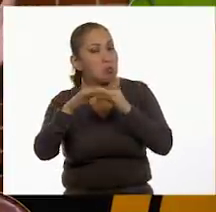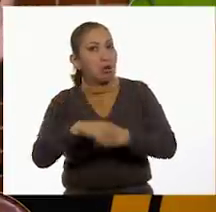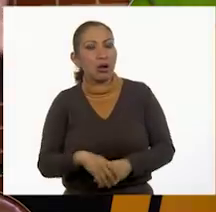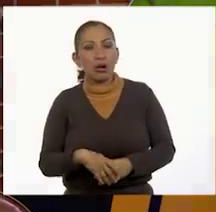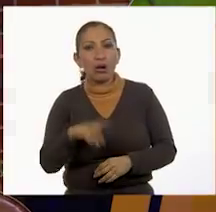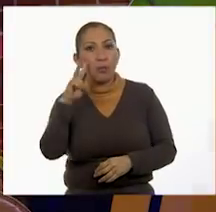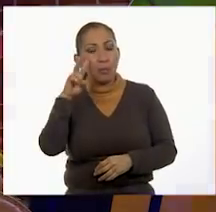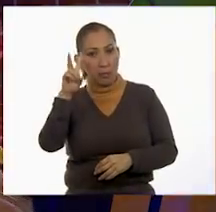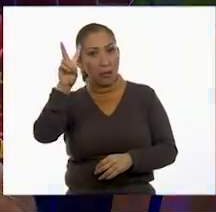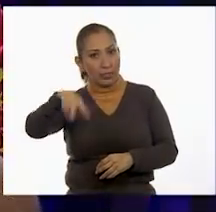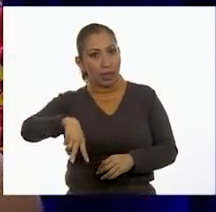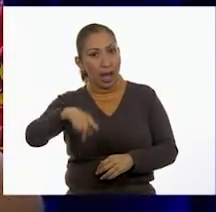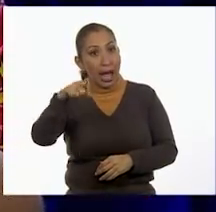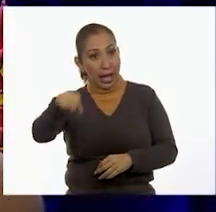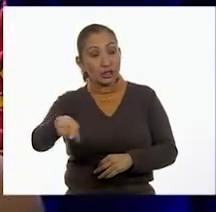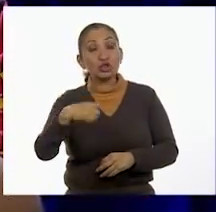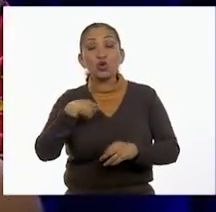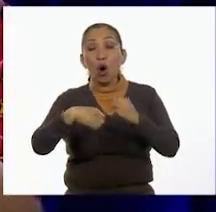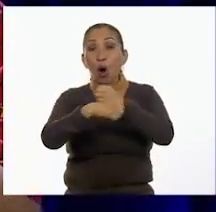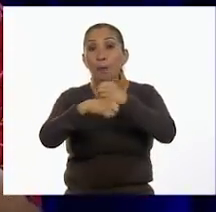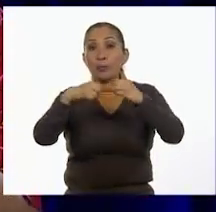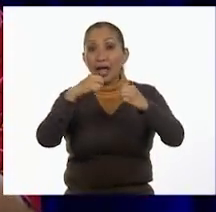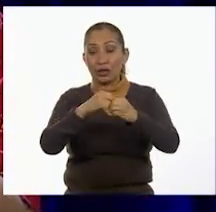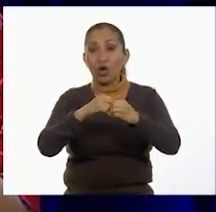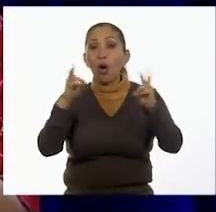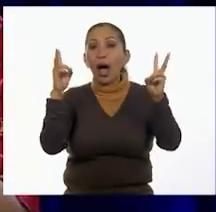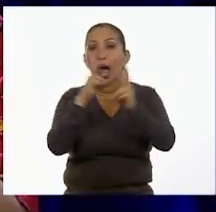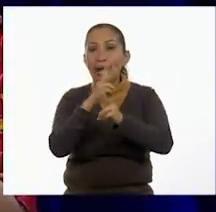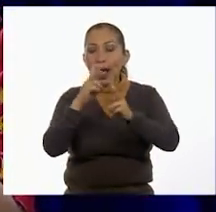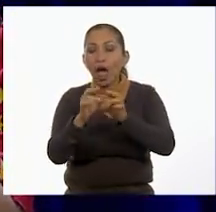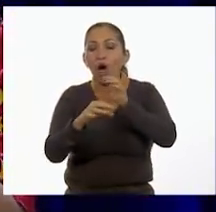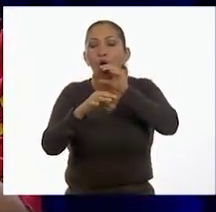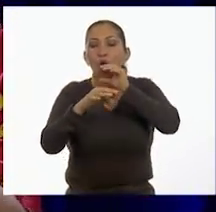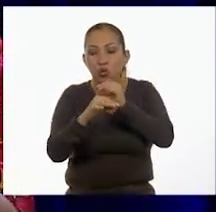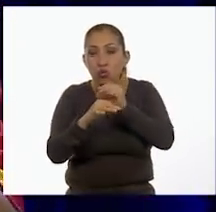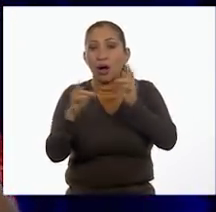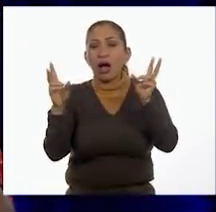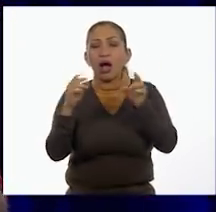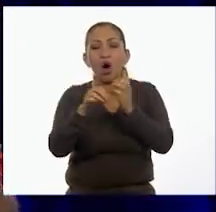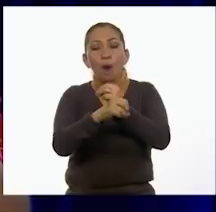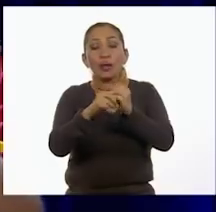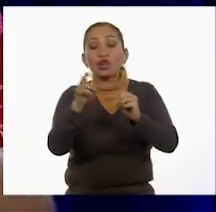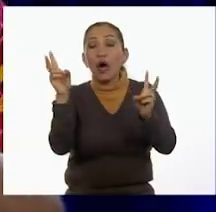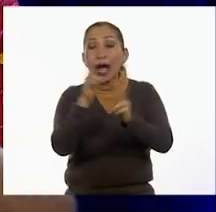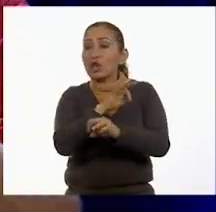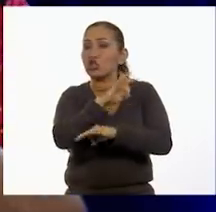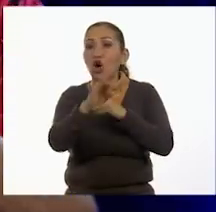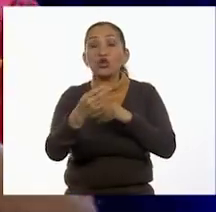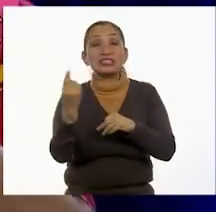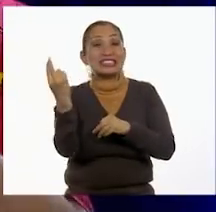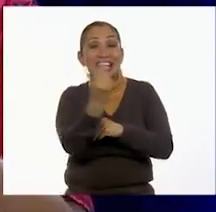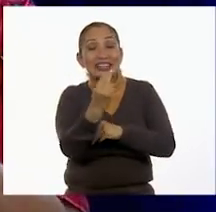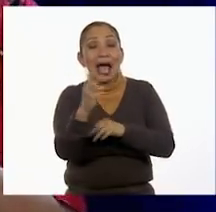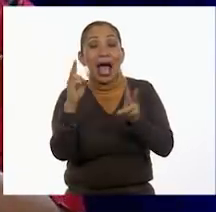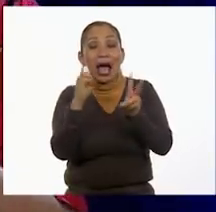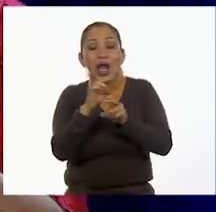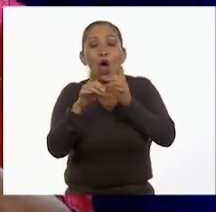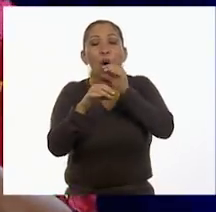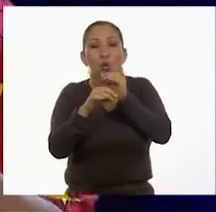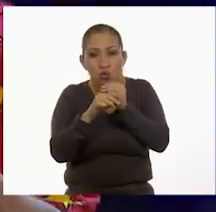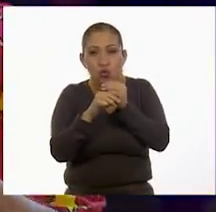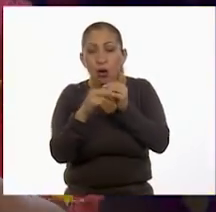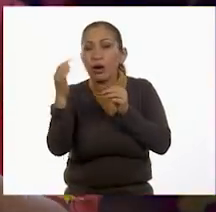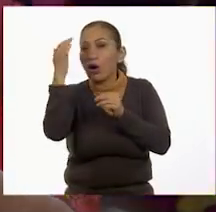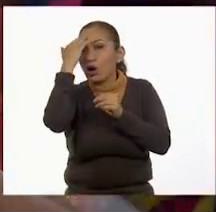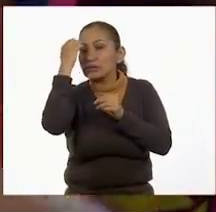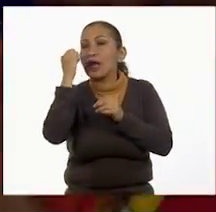Como verán, efectivamente es un instrumento de aliento. Los instrumentos de aliento, que son todos aquellos que se tocan soplando, se